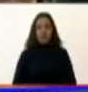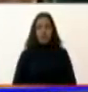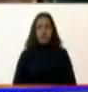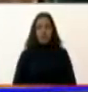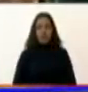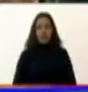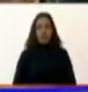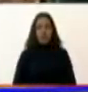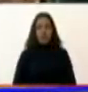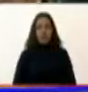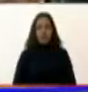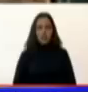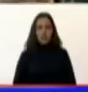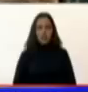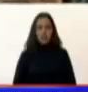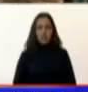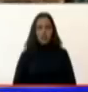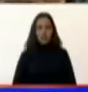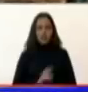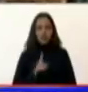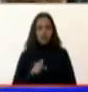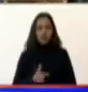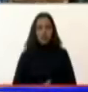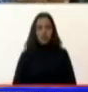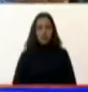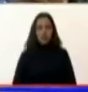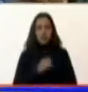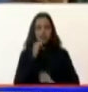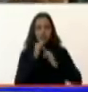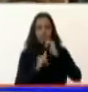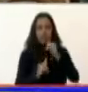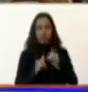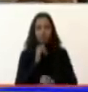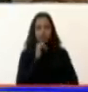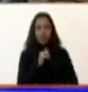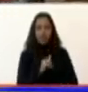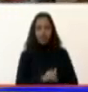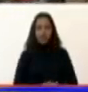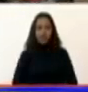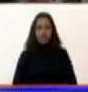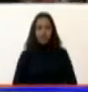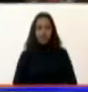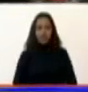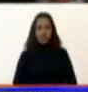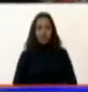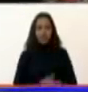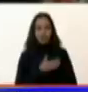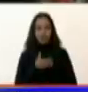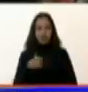para también transmitir su verdad. Y también quiero decir que